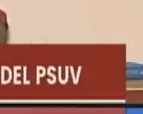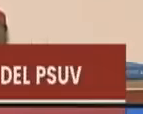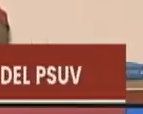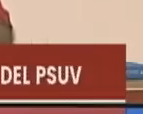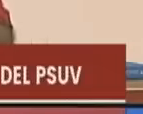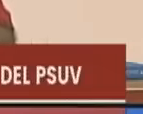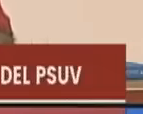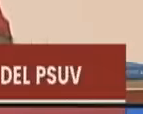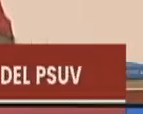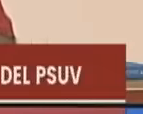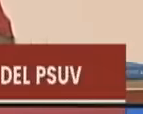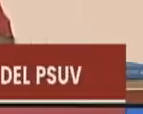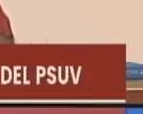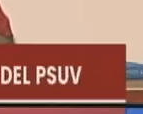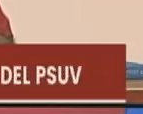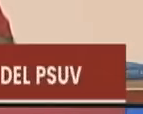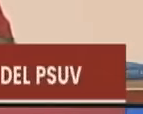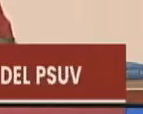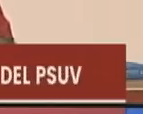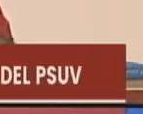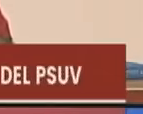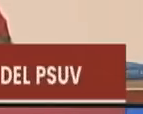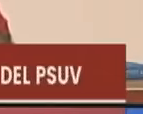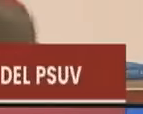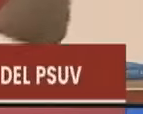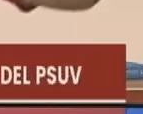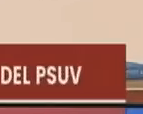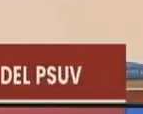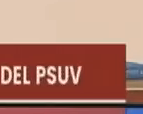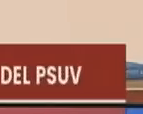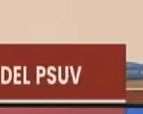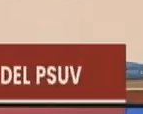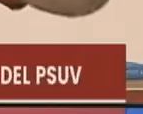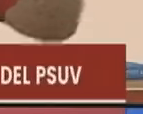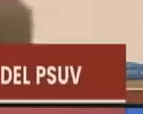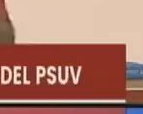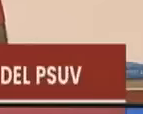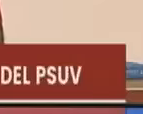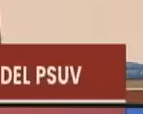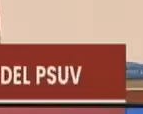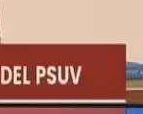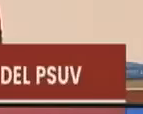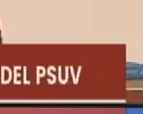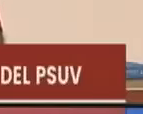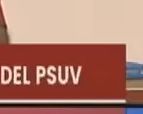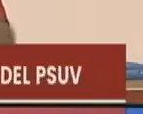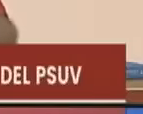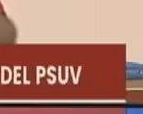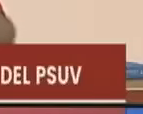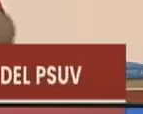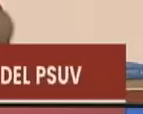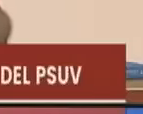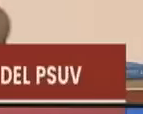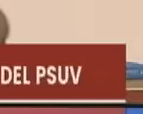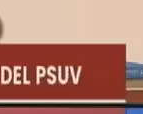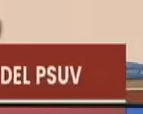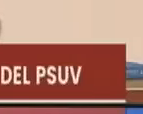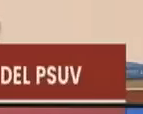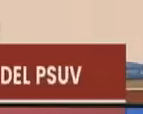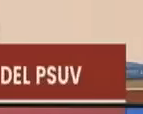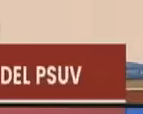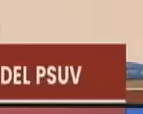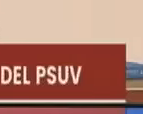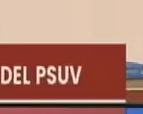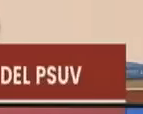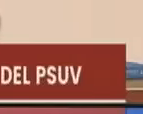metes en el 2406, cualquiera de los que está aquí lo puede hacer, en el 2406, te